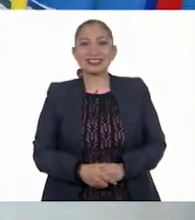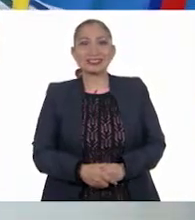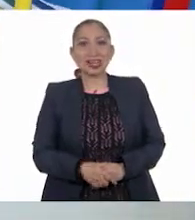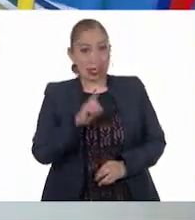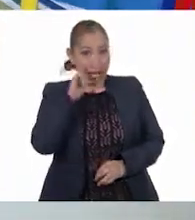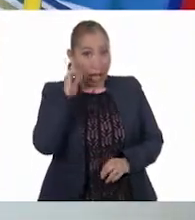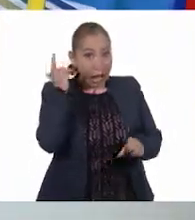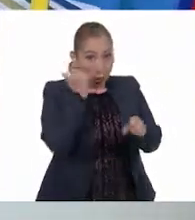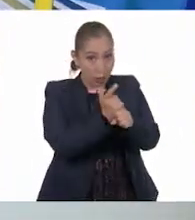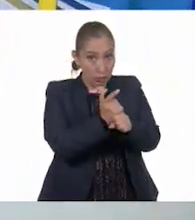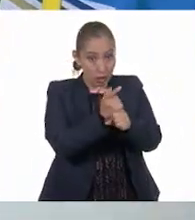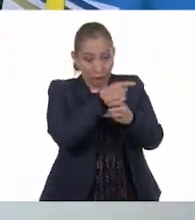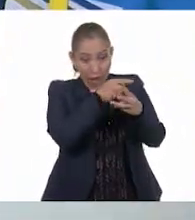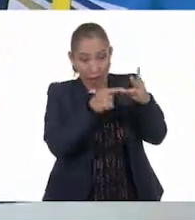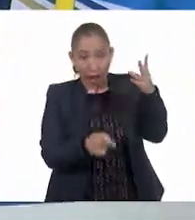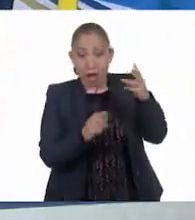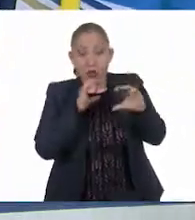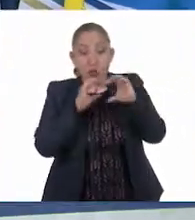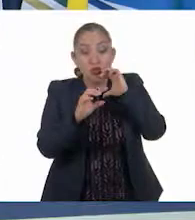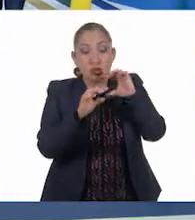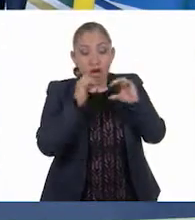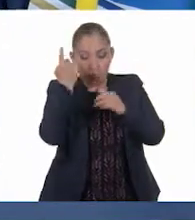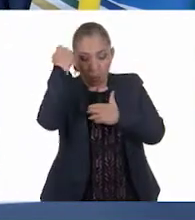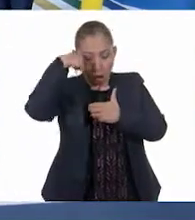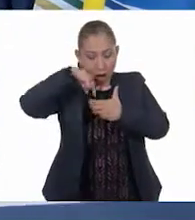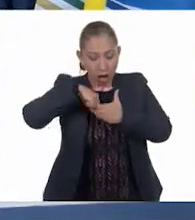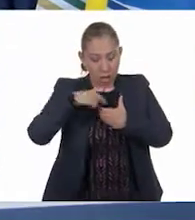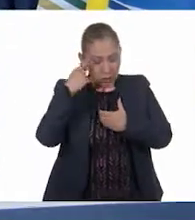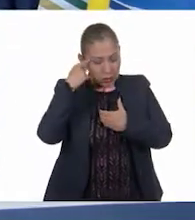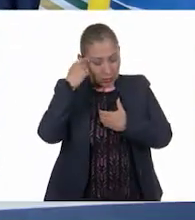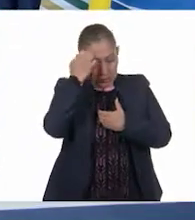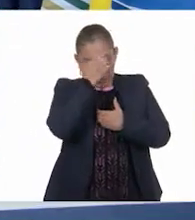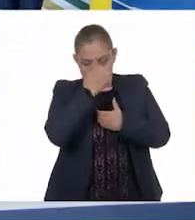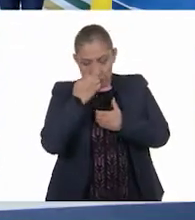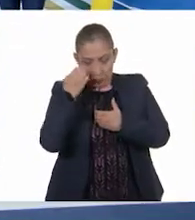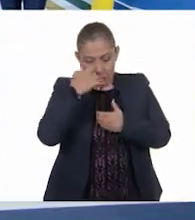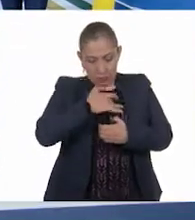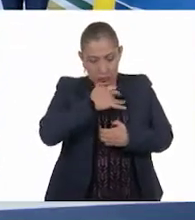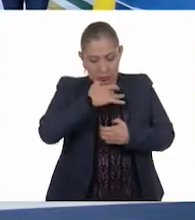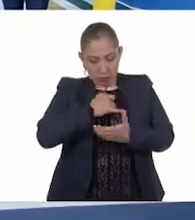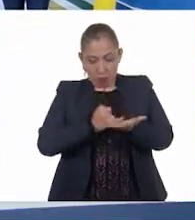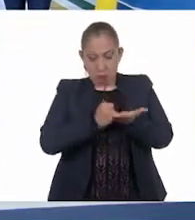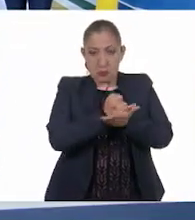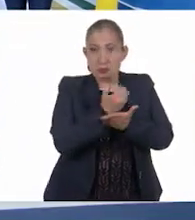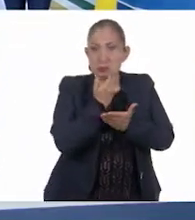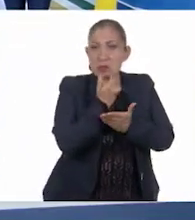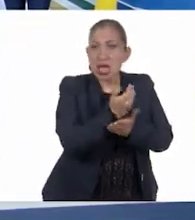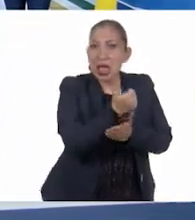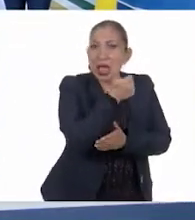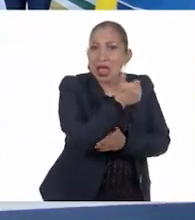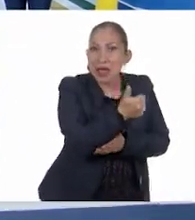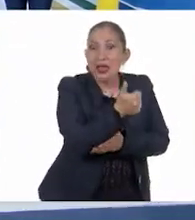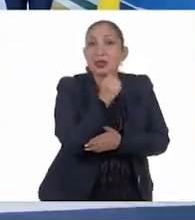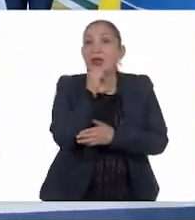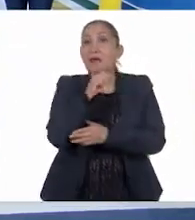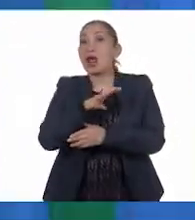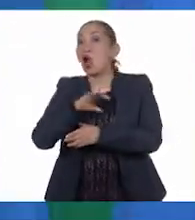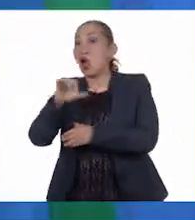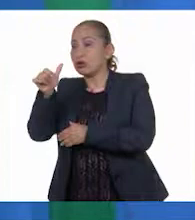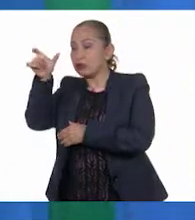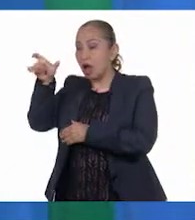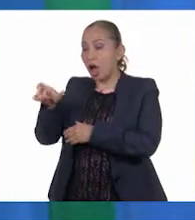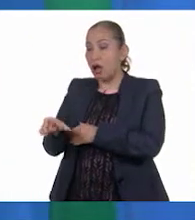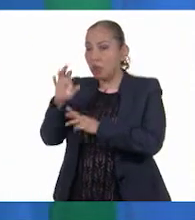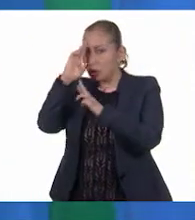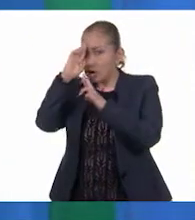Si se dieron cuenta, hay un diálogo interior que es el que hace que Agustín tome las mejores decisiones. También hay una actitud